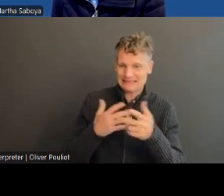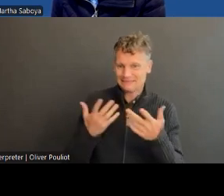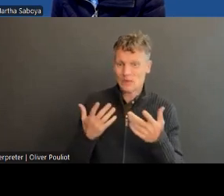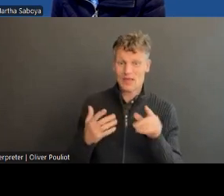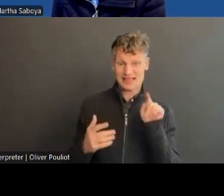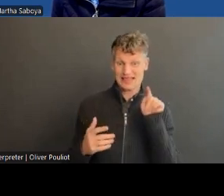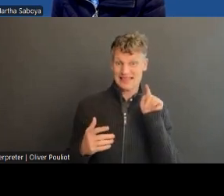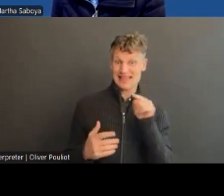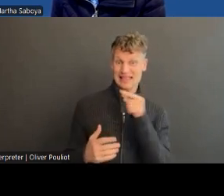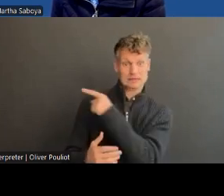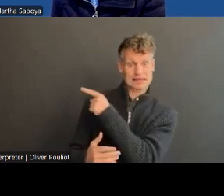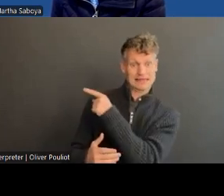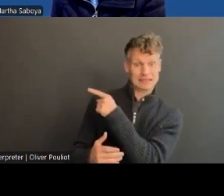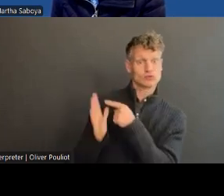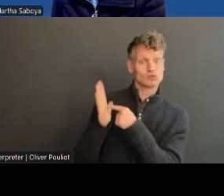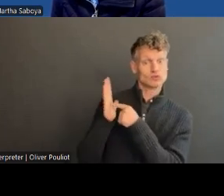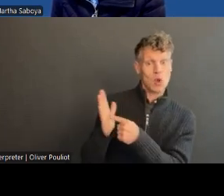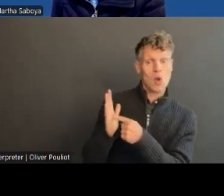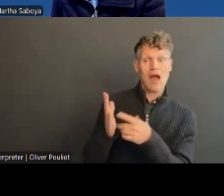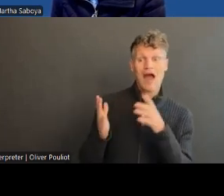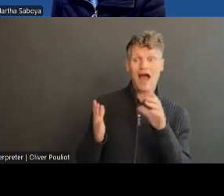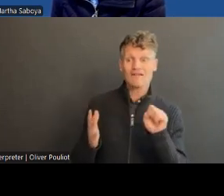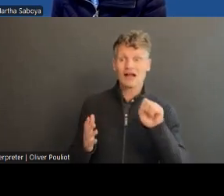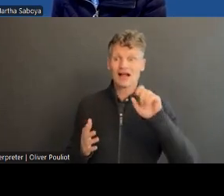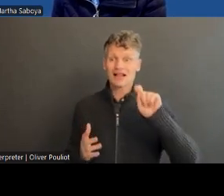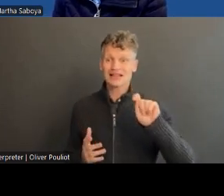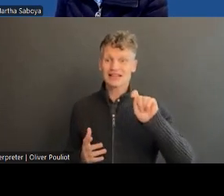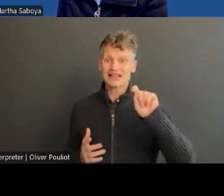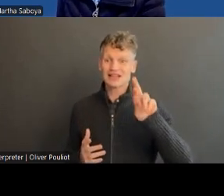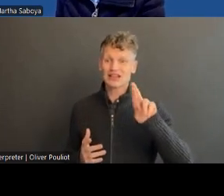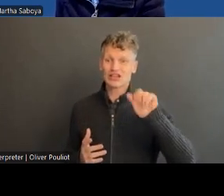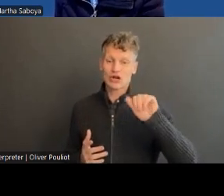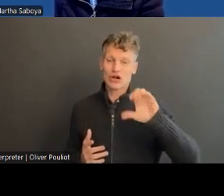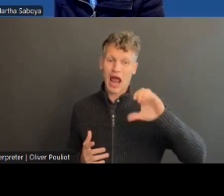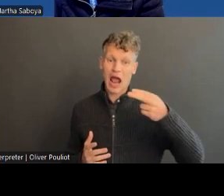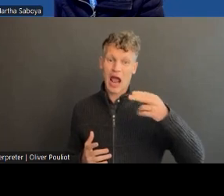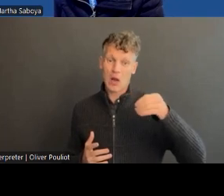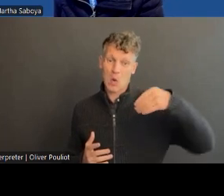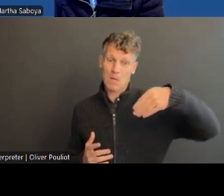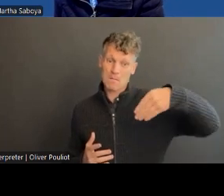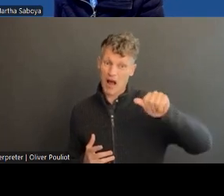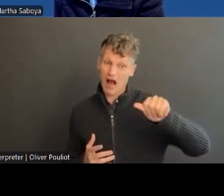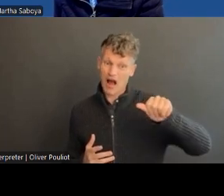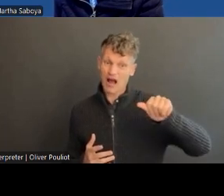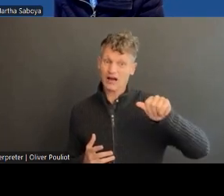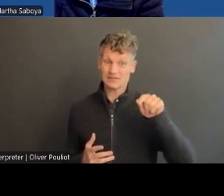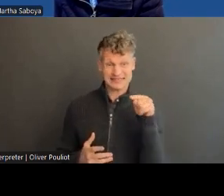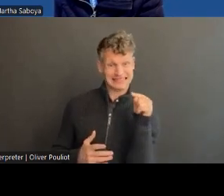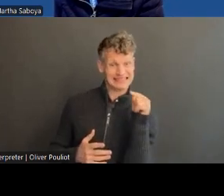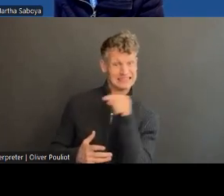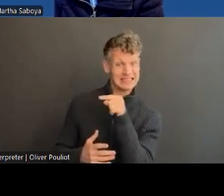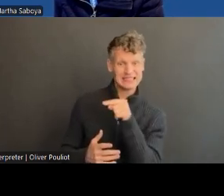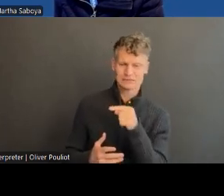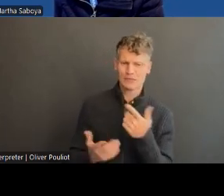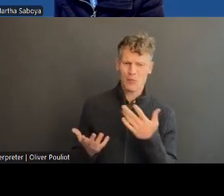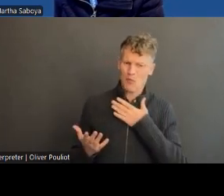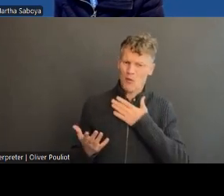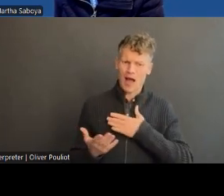la región? Y aquí vemos el mapa, donde todavía desafortunadamente existe la